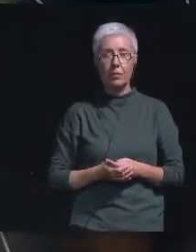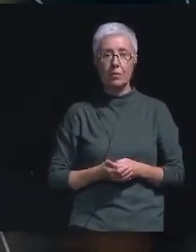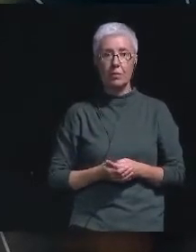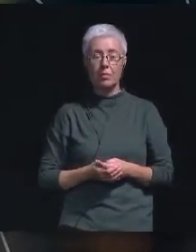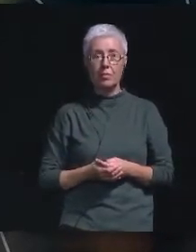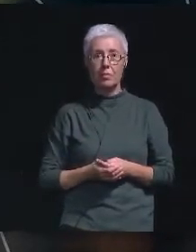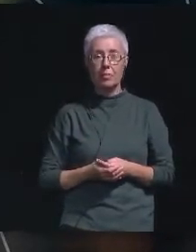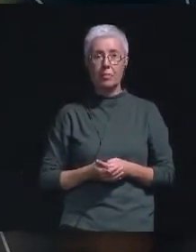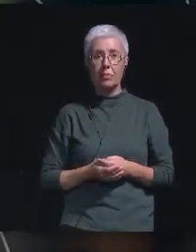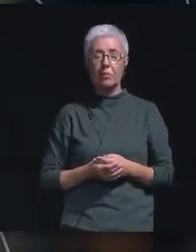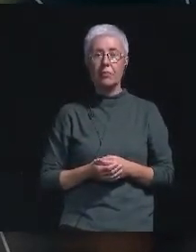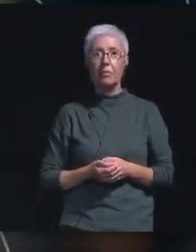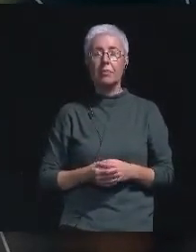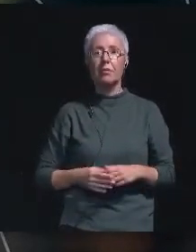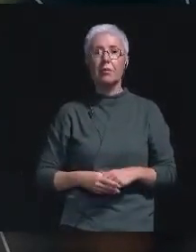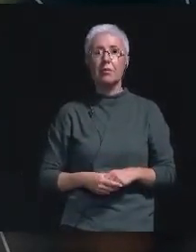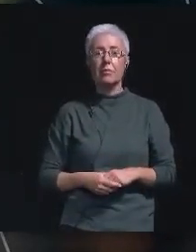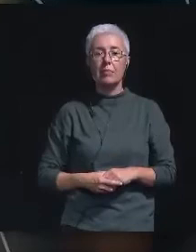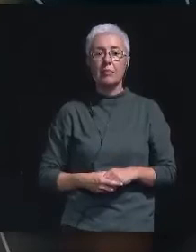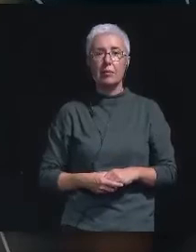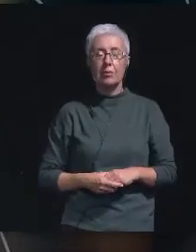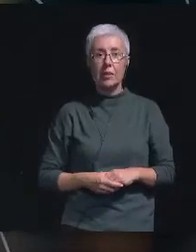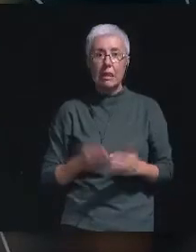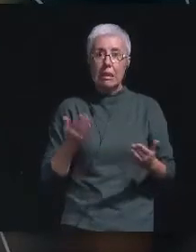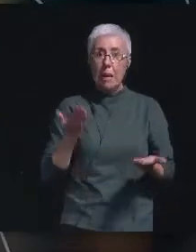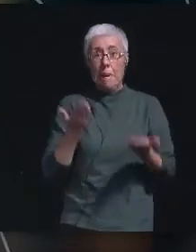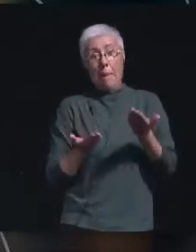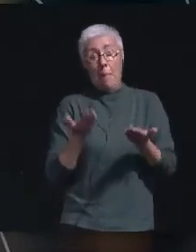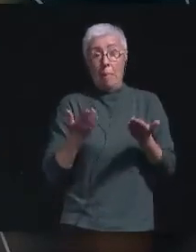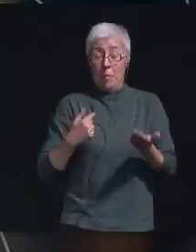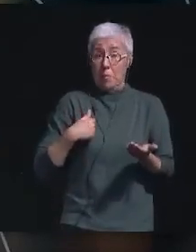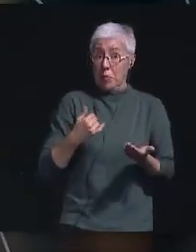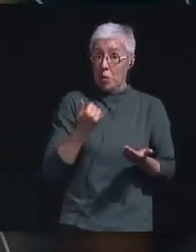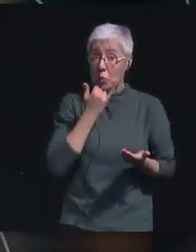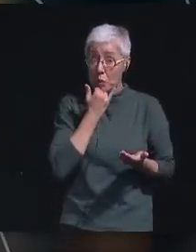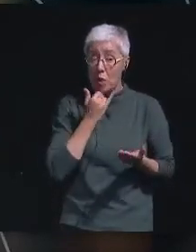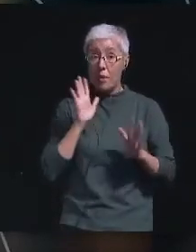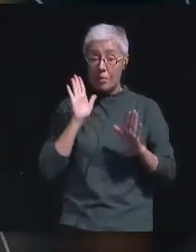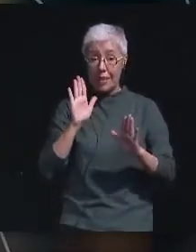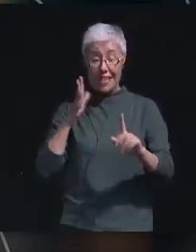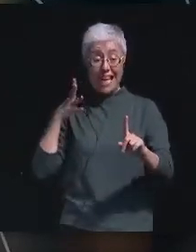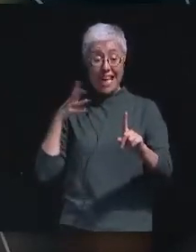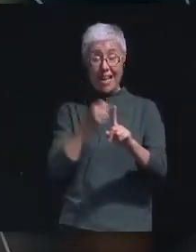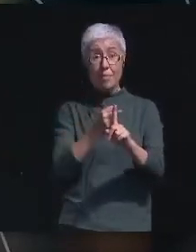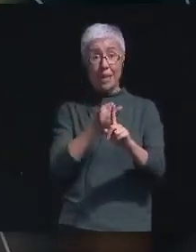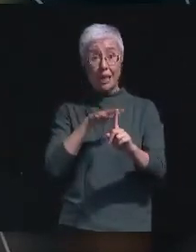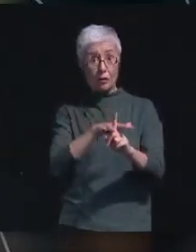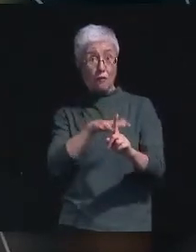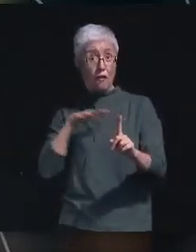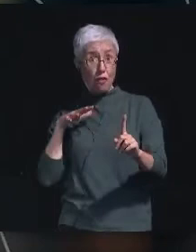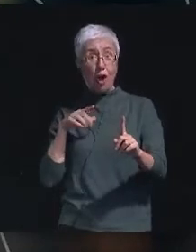decir, Maite, quizás a lo mejor soy un poco atrevido, ¿no?, pero bueno, la esencia del Impact Forum es, yo creo, ser atrevido,